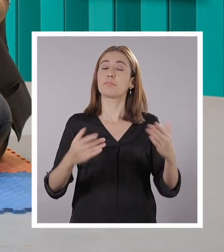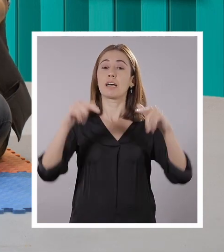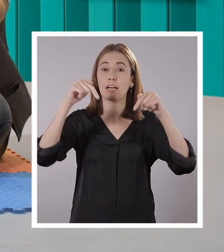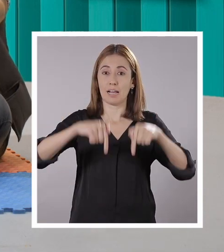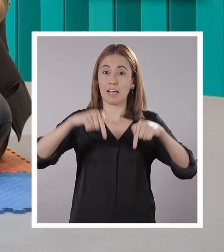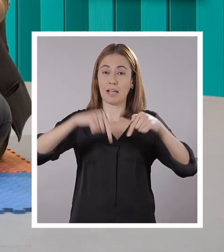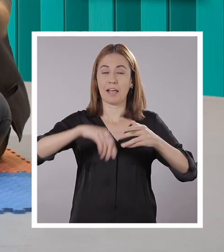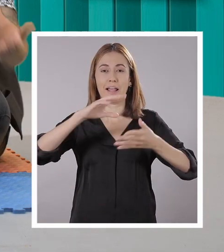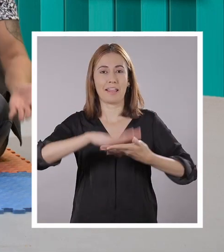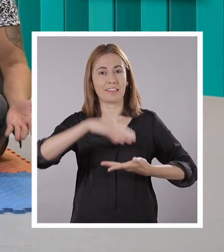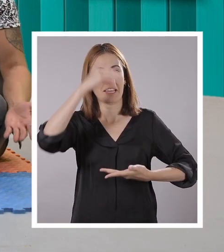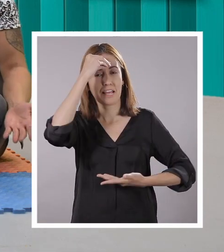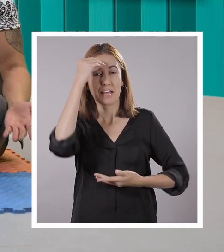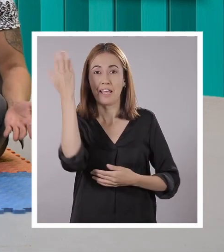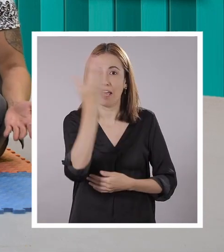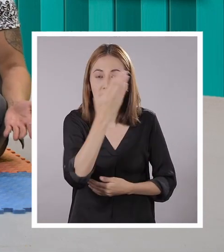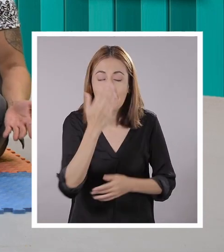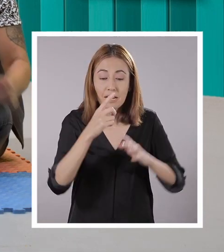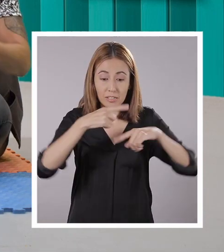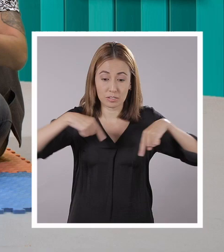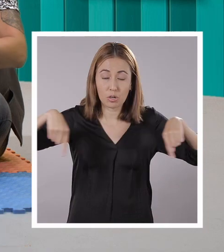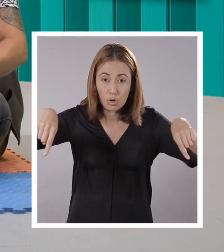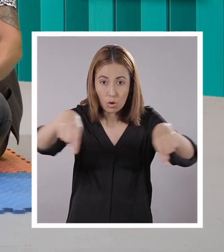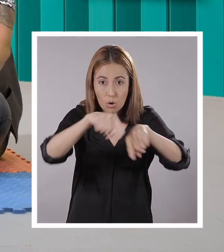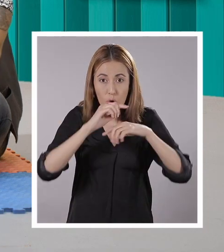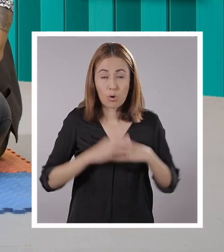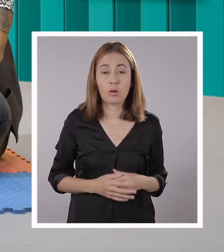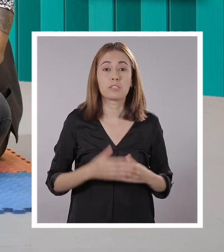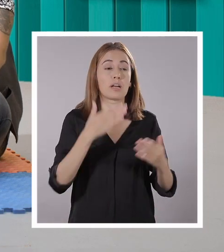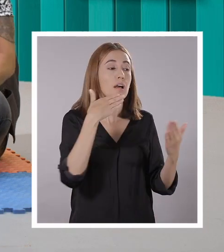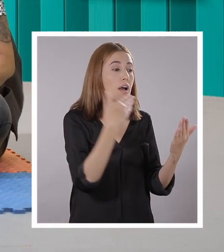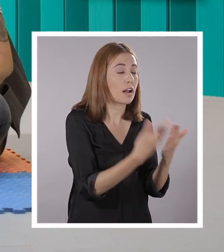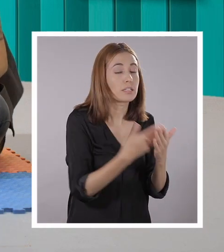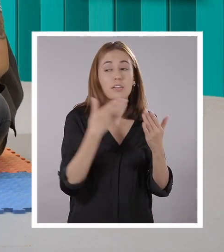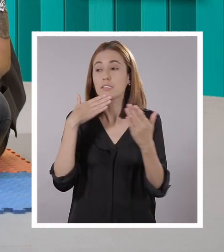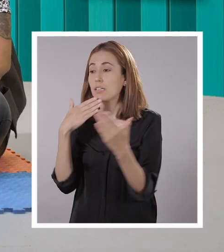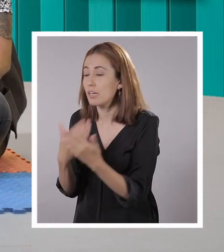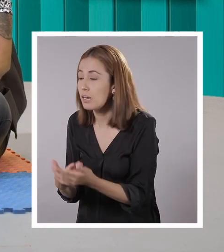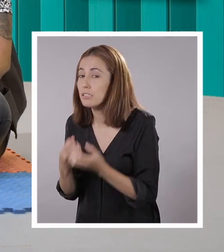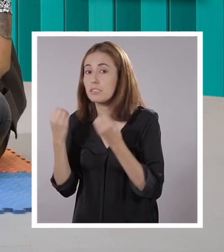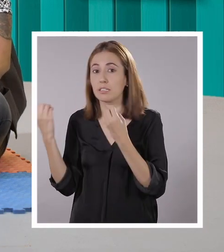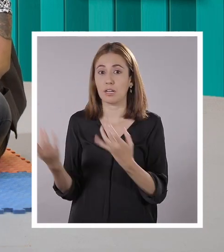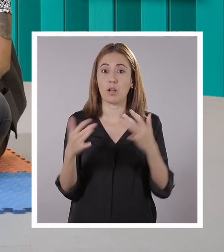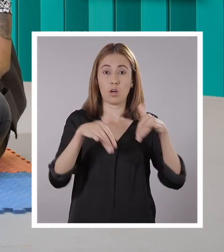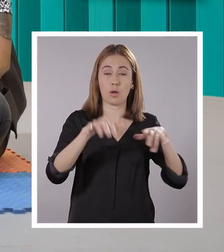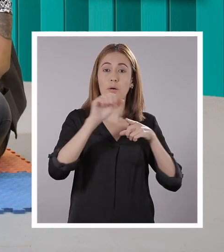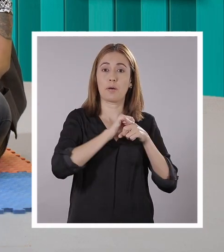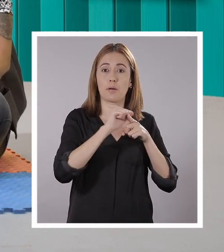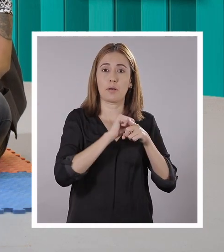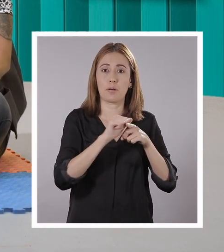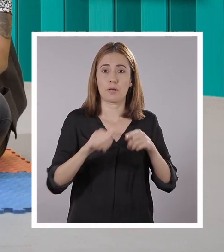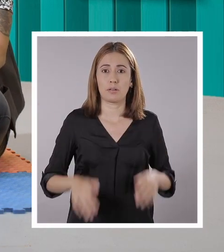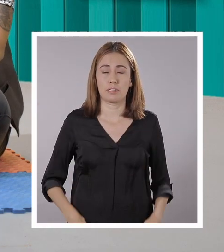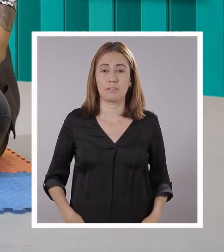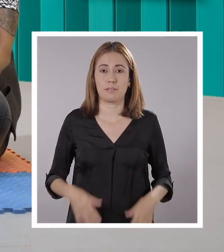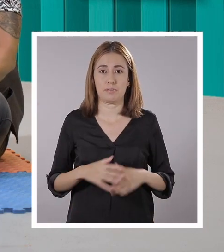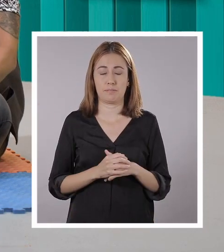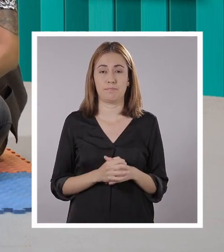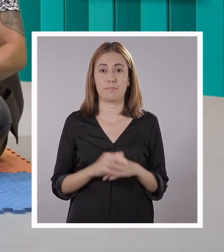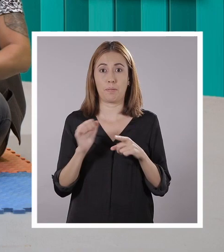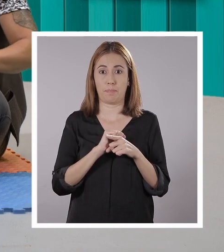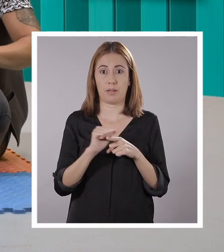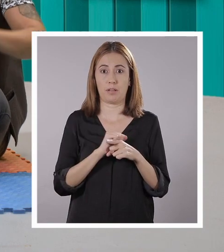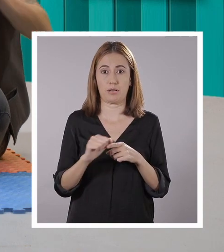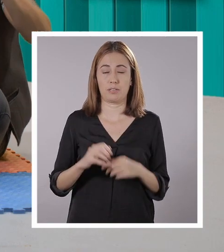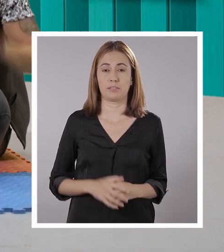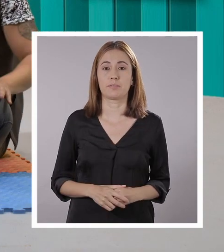todo por hoy en nuestro programa Aprender la Tele, un espacio de Educa Contigo. Gracias, profe. Gracias, Pancho. Me voy a quedar practicando. A ver cómo era. A